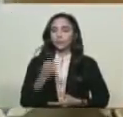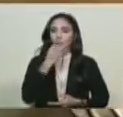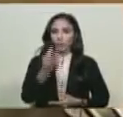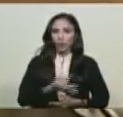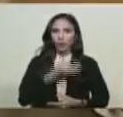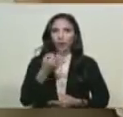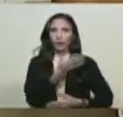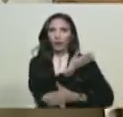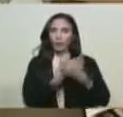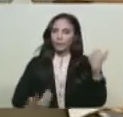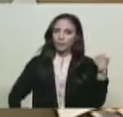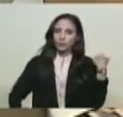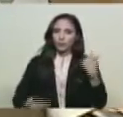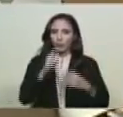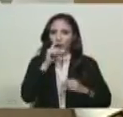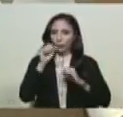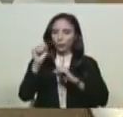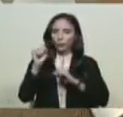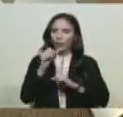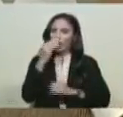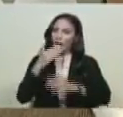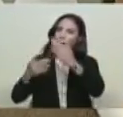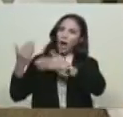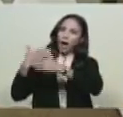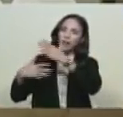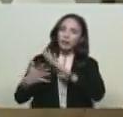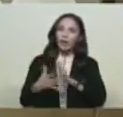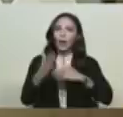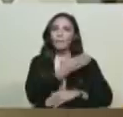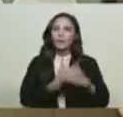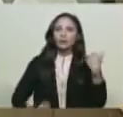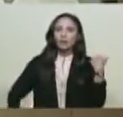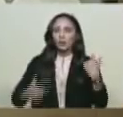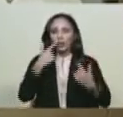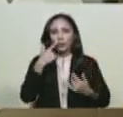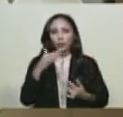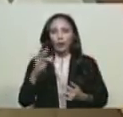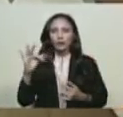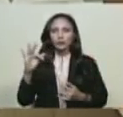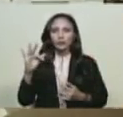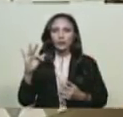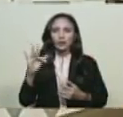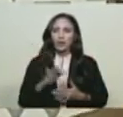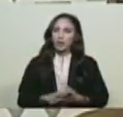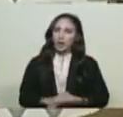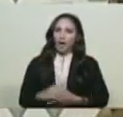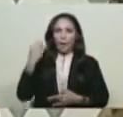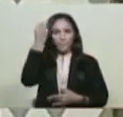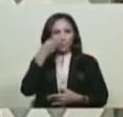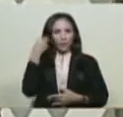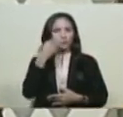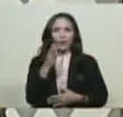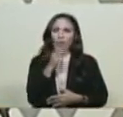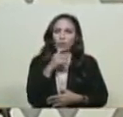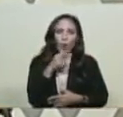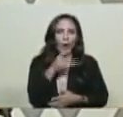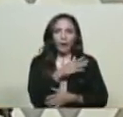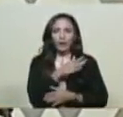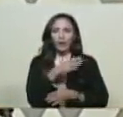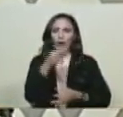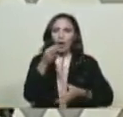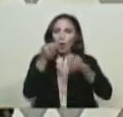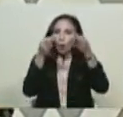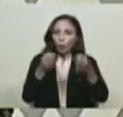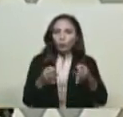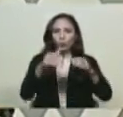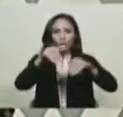presidente. A propósito de las declaraciones del presidente de Francia, Emmanuel Macron, con respecto a las que considera que no existen las condiciones electorales para un